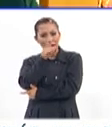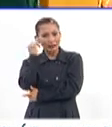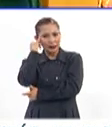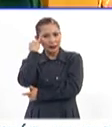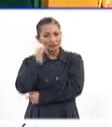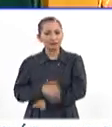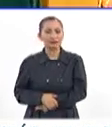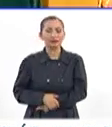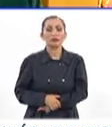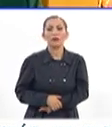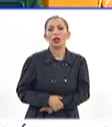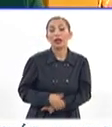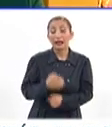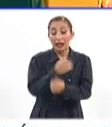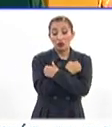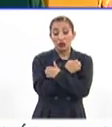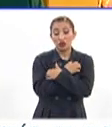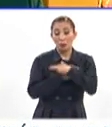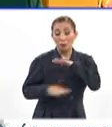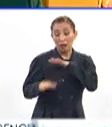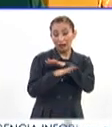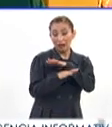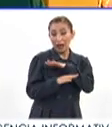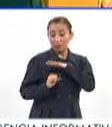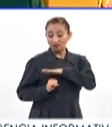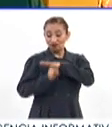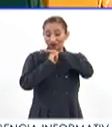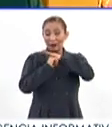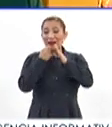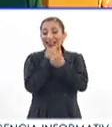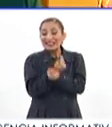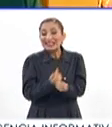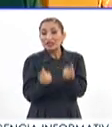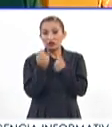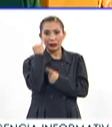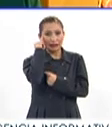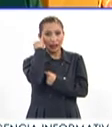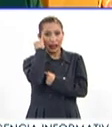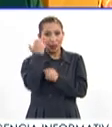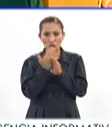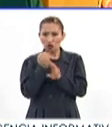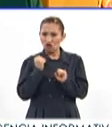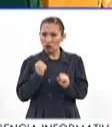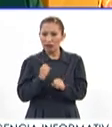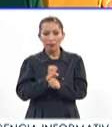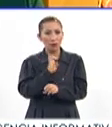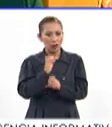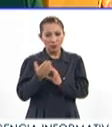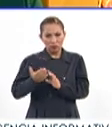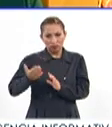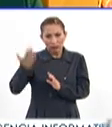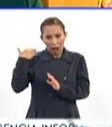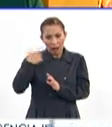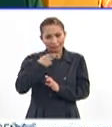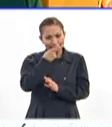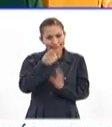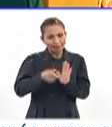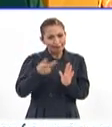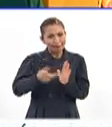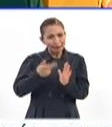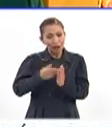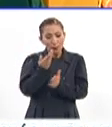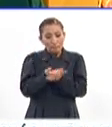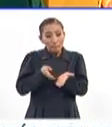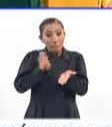lenguas. Las bases de la educación básica para la niñez indígena que sean muy sólidas, como lo han estado mencionando, en